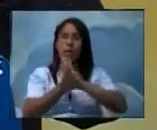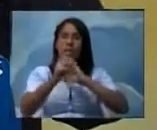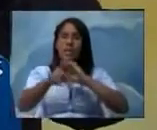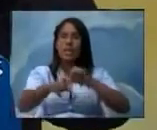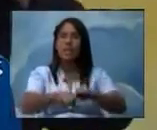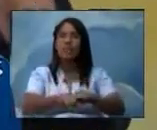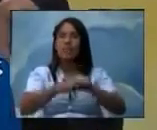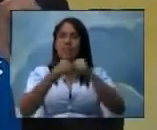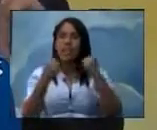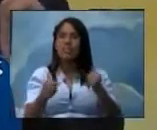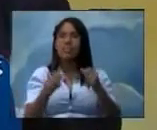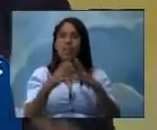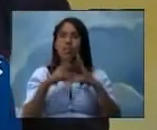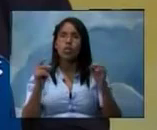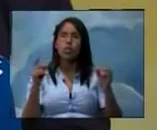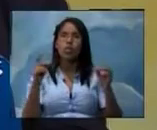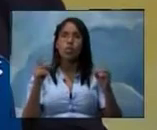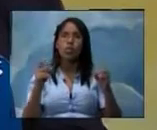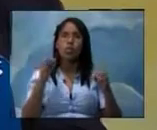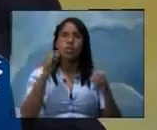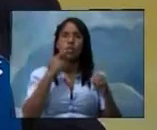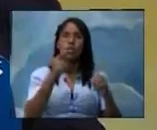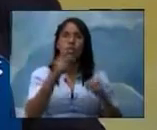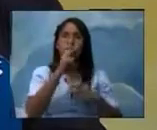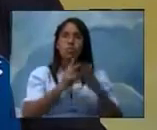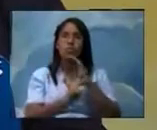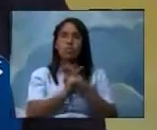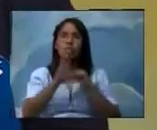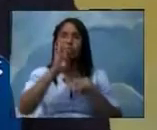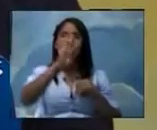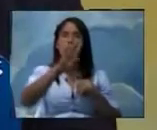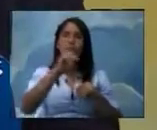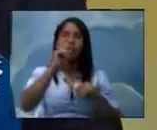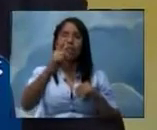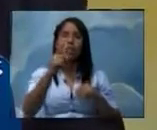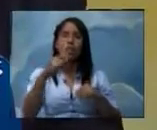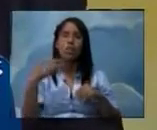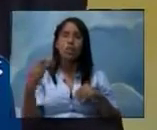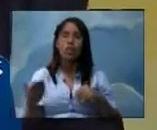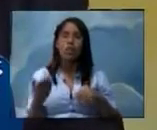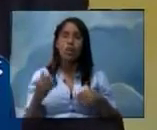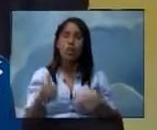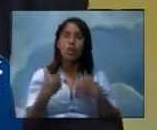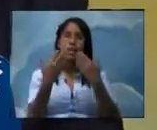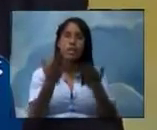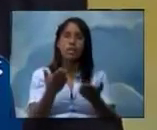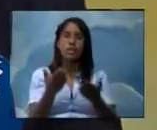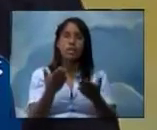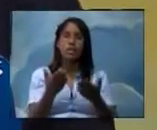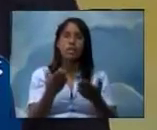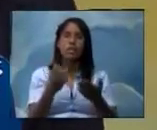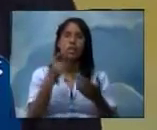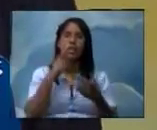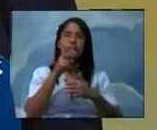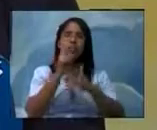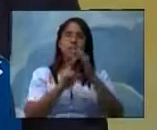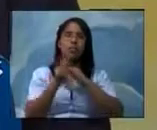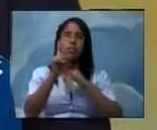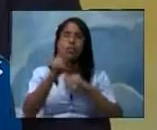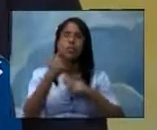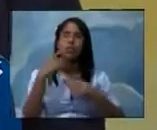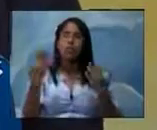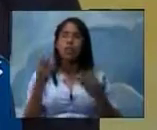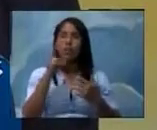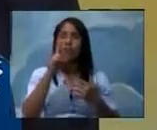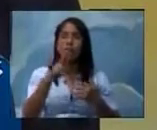y quebrantará todo. Y dice el versículo 41, y lo que viste, oiga, y lo